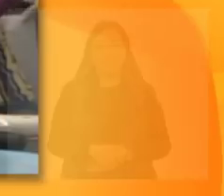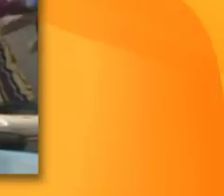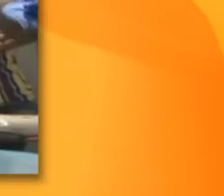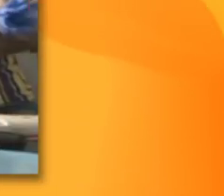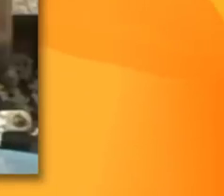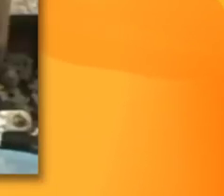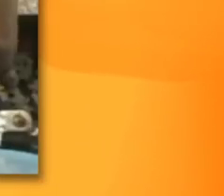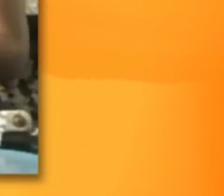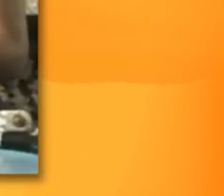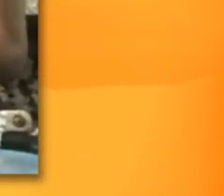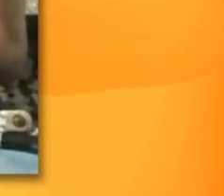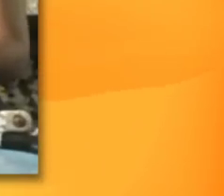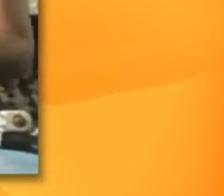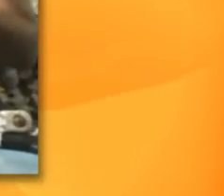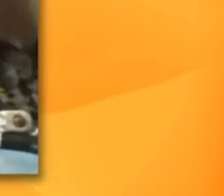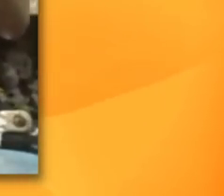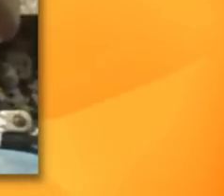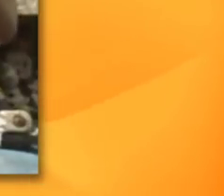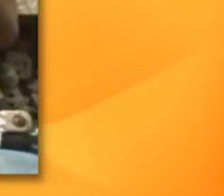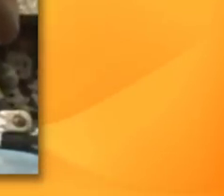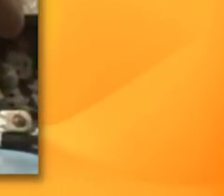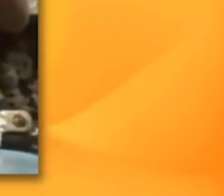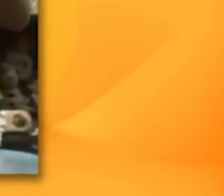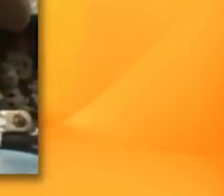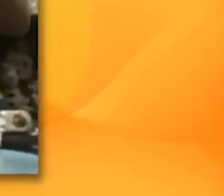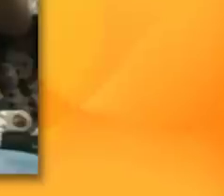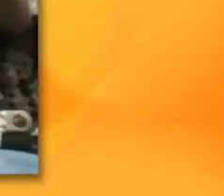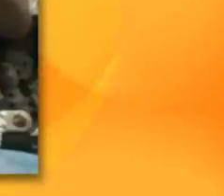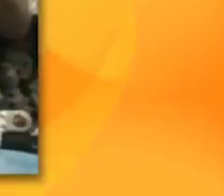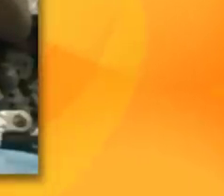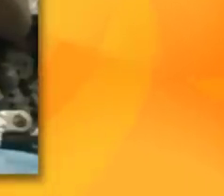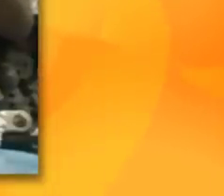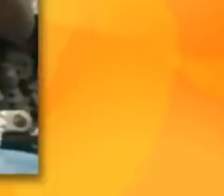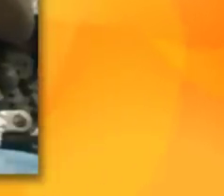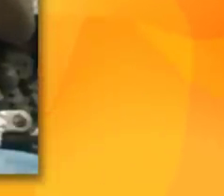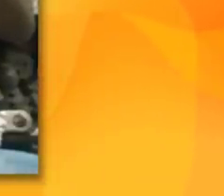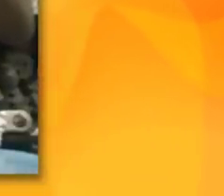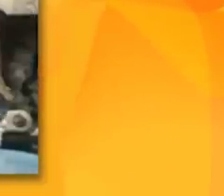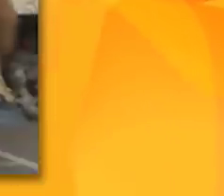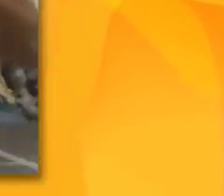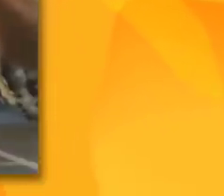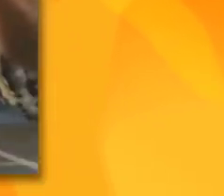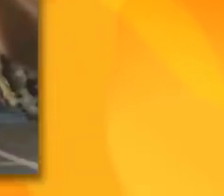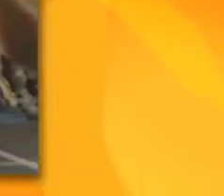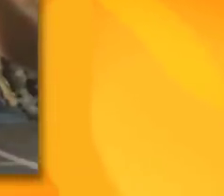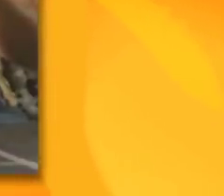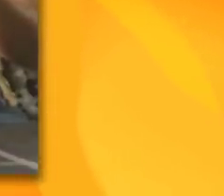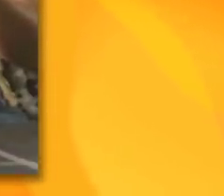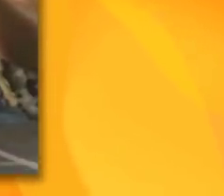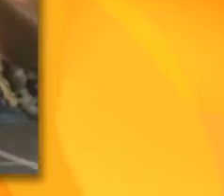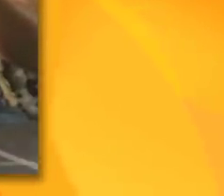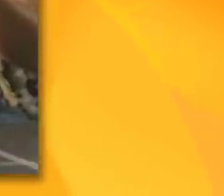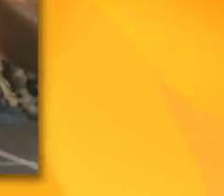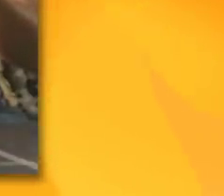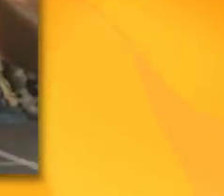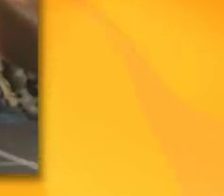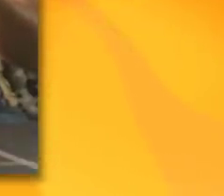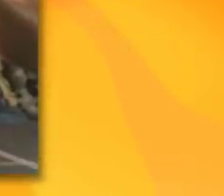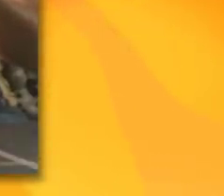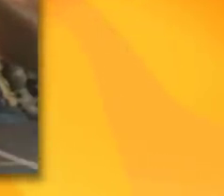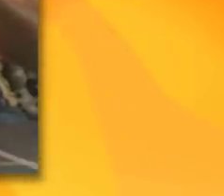mira. Mira. Hola. Así, mira. Tienes que moverle por acá. Hola, Ali. Hola. Ay, mi loco y mi